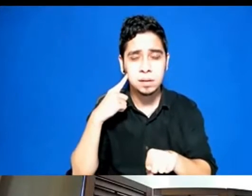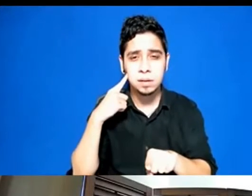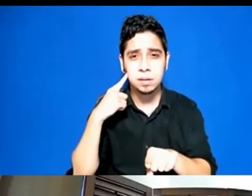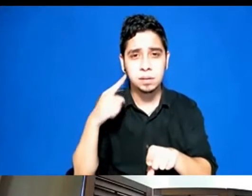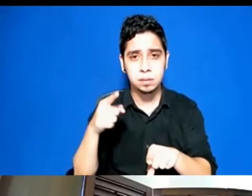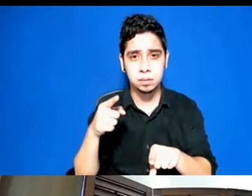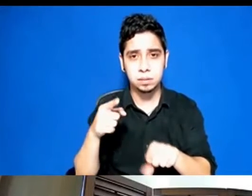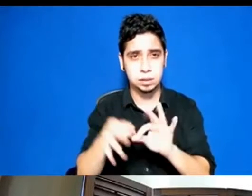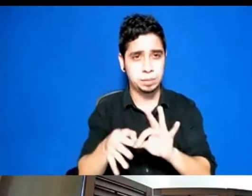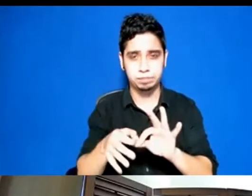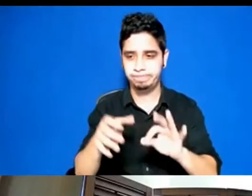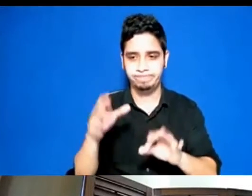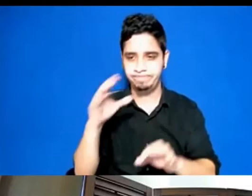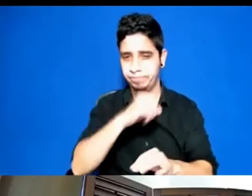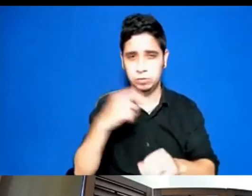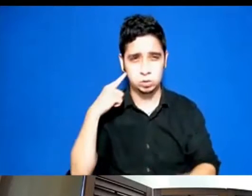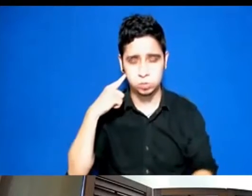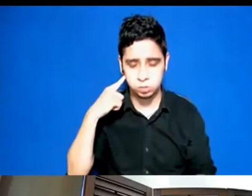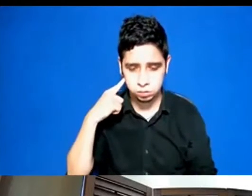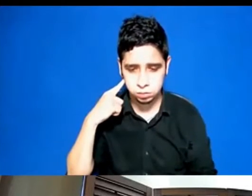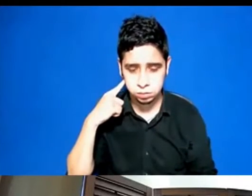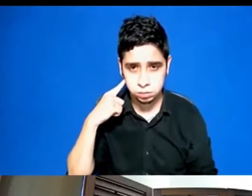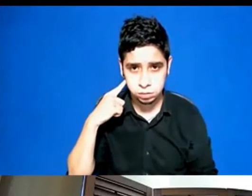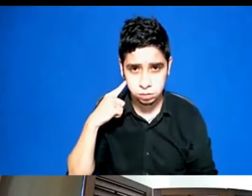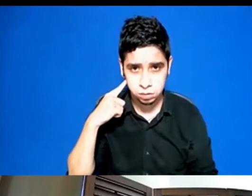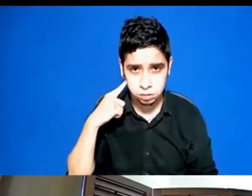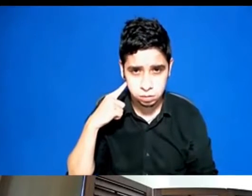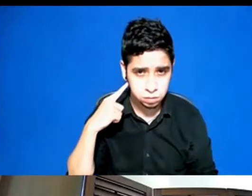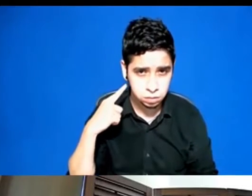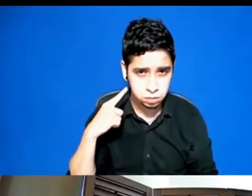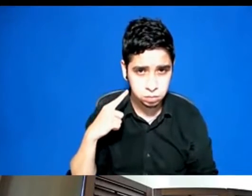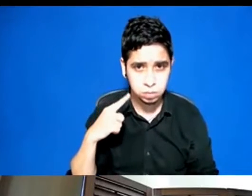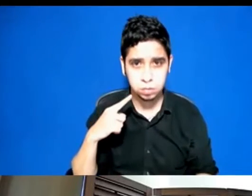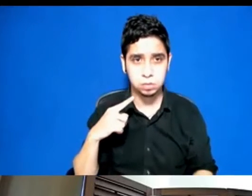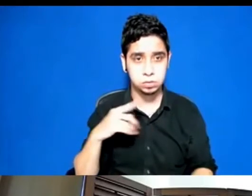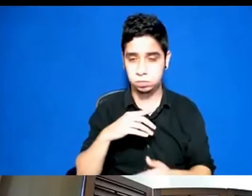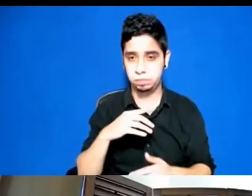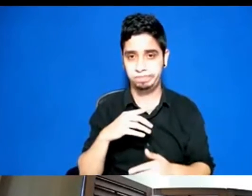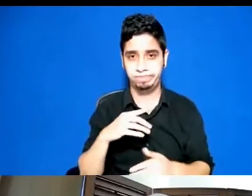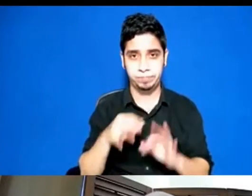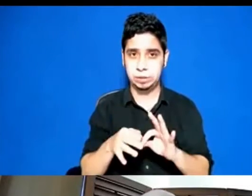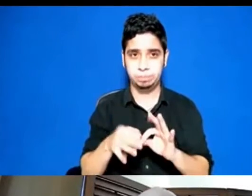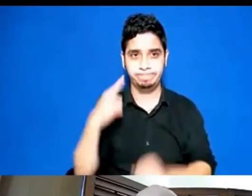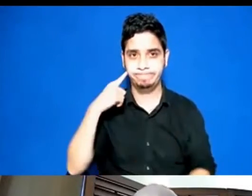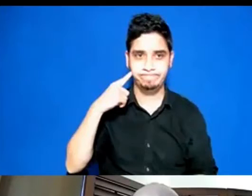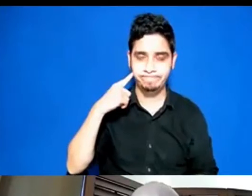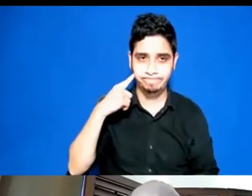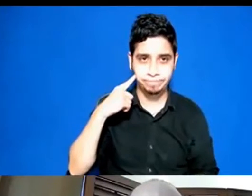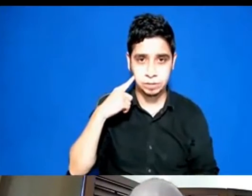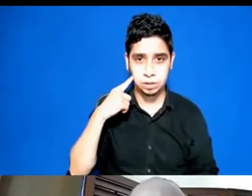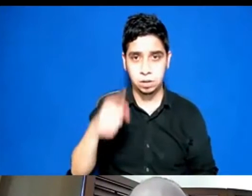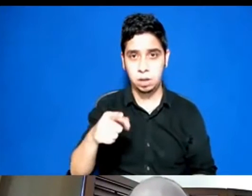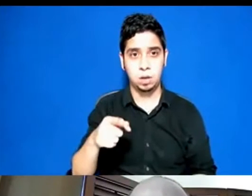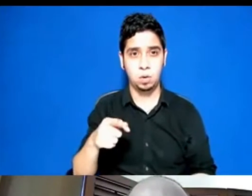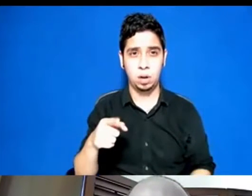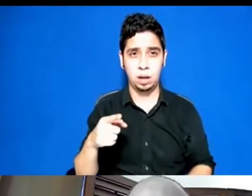tenemos microplásticos por dentro porque todo lo que comemos está lleno de microplásticos. Sí, mira, estamos perdiendo